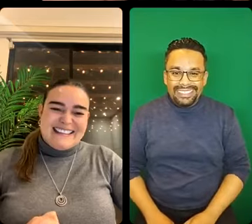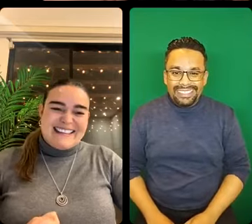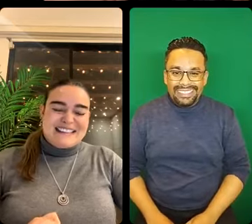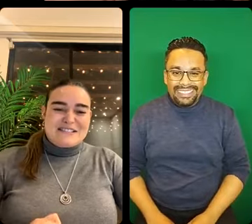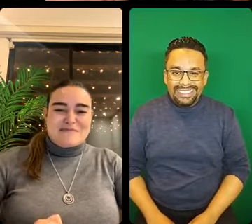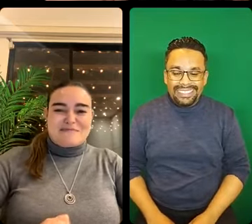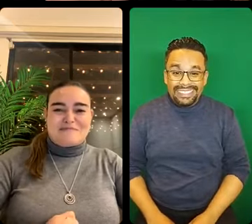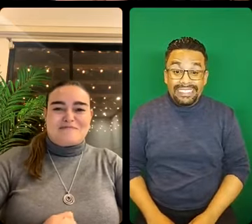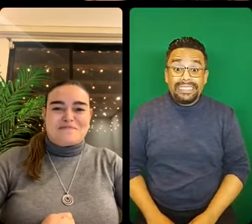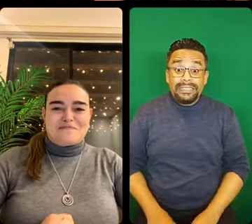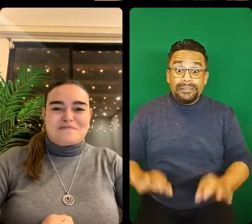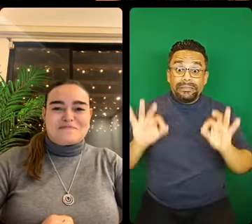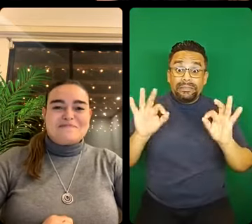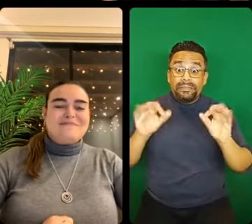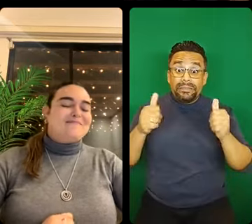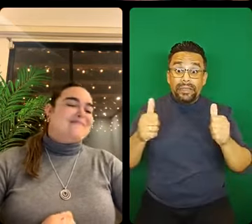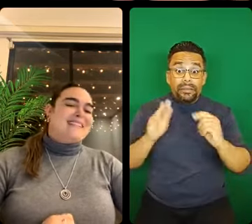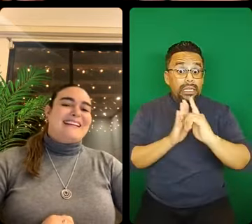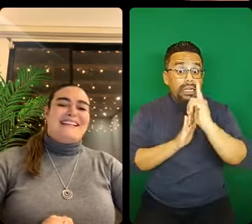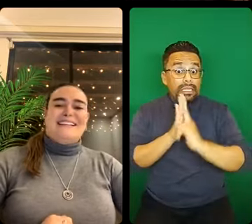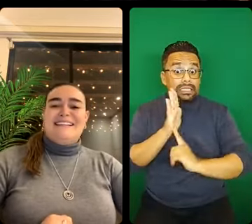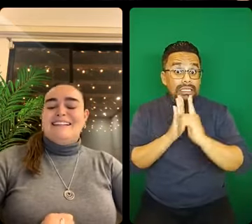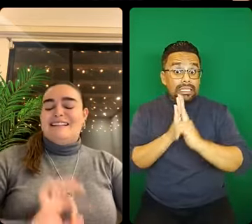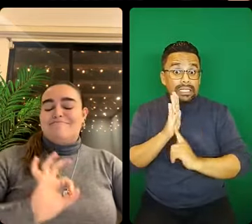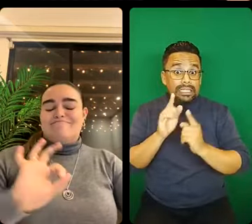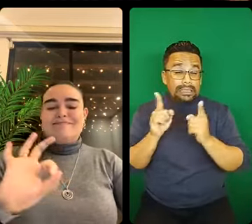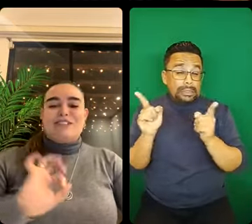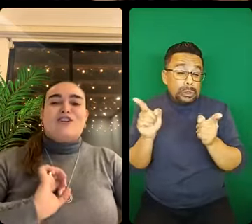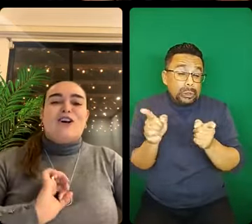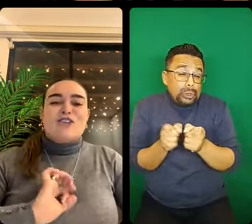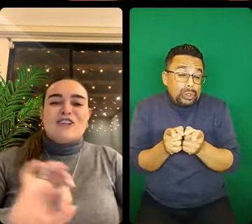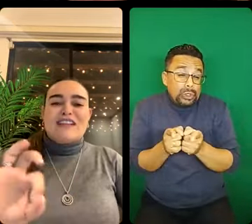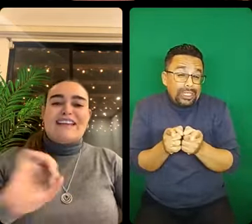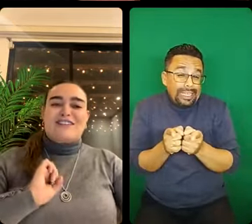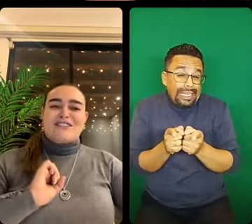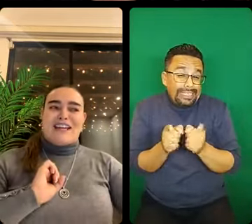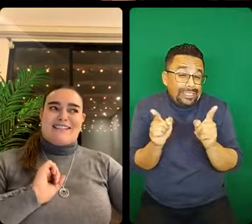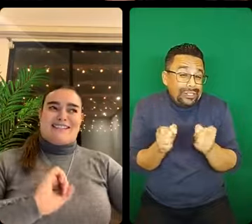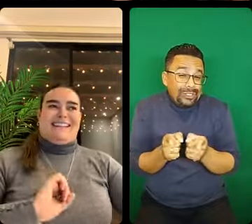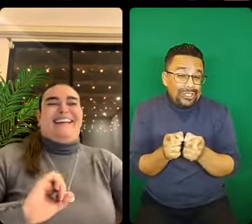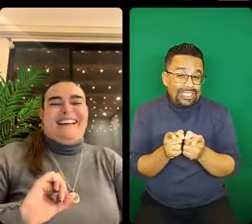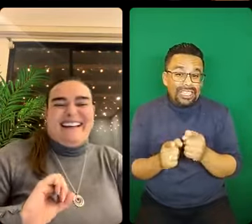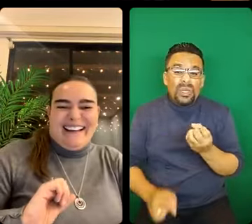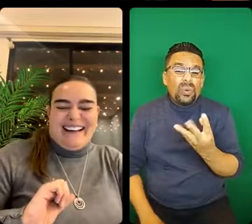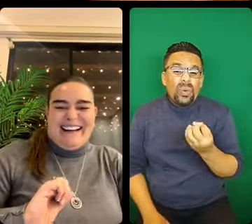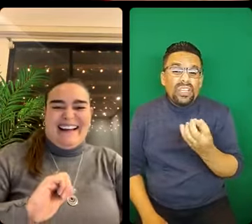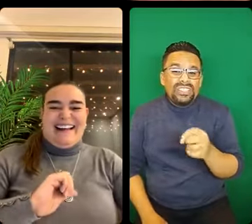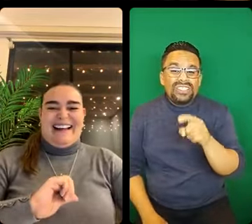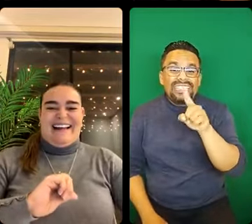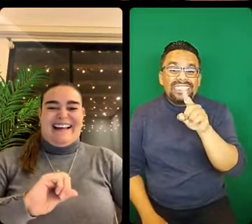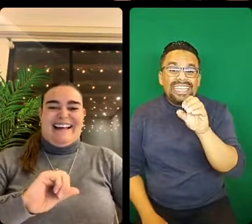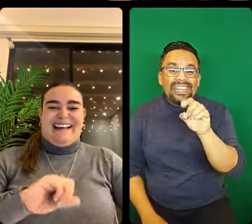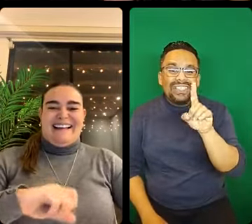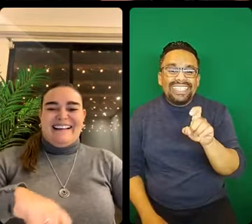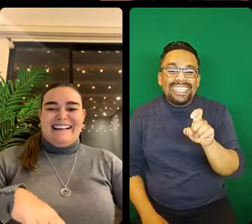Bueno, Cata, me voy con tu lista, que solo es un poquito larga nomás. Solo 106. No